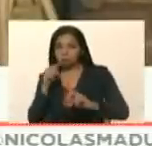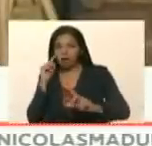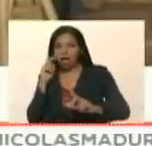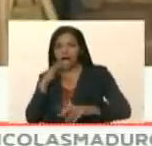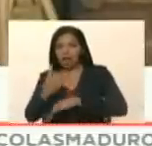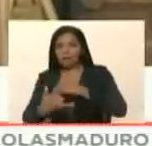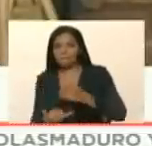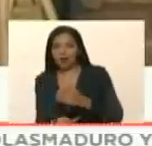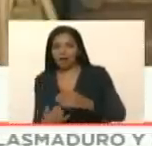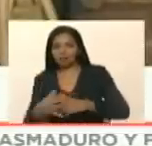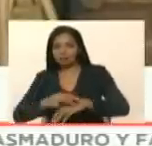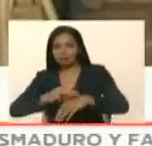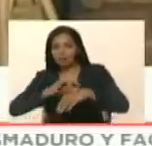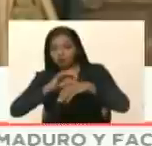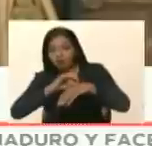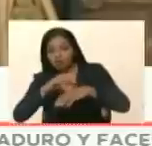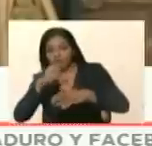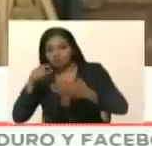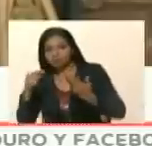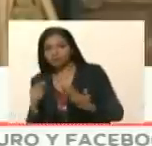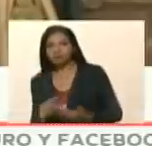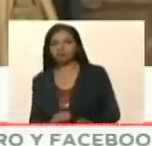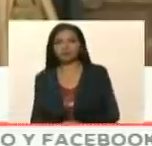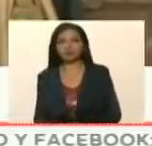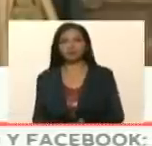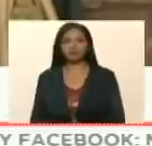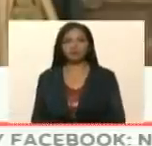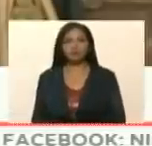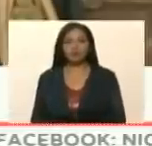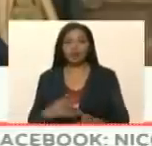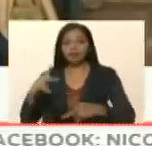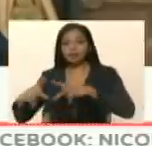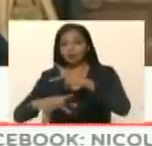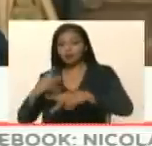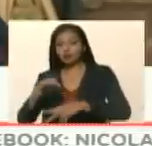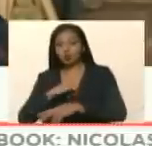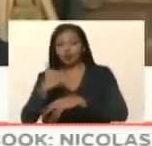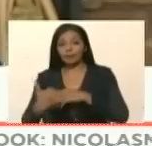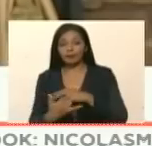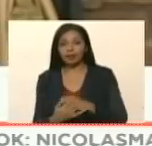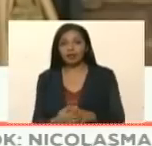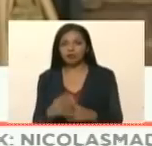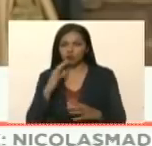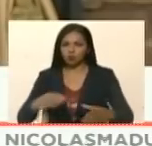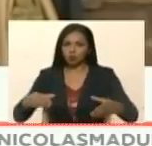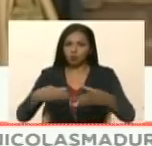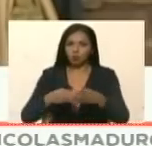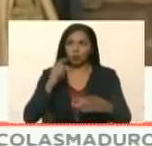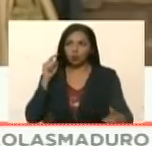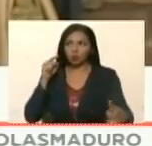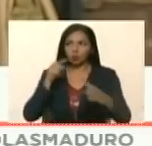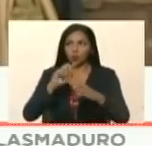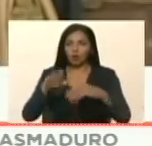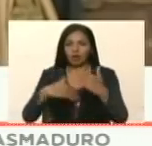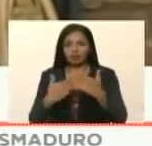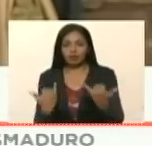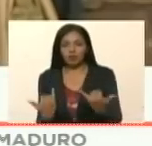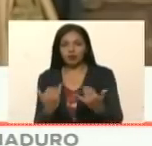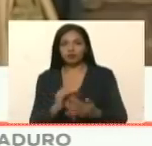plan proteína, en el plan de producción, ahí tenemos un conjunto de metas que